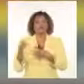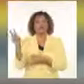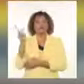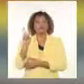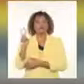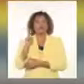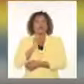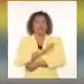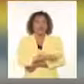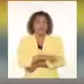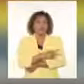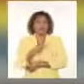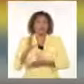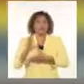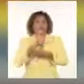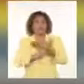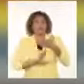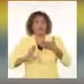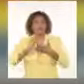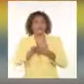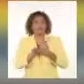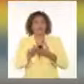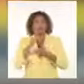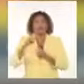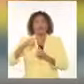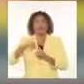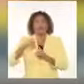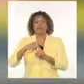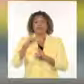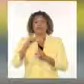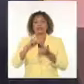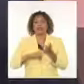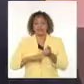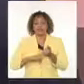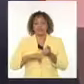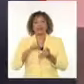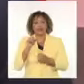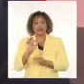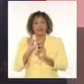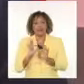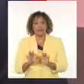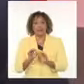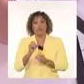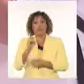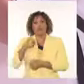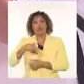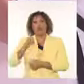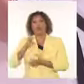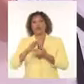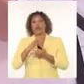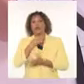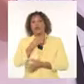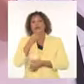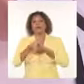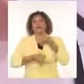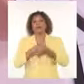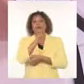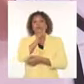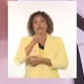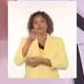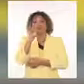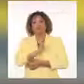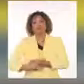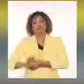Pueblos de Nuestra América, Tratado de Comercio de los Pueblos ALBA-TCP, Jorge Arreaza, quien afirmó que el 12 de octubre será